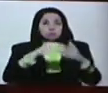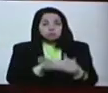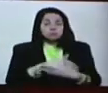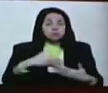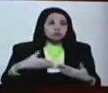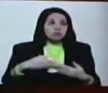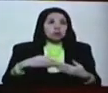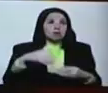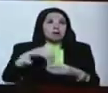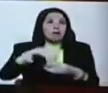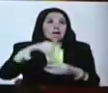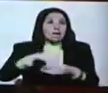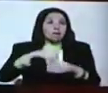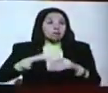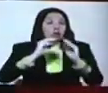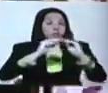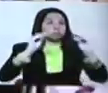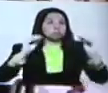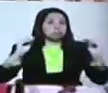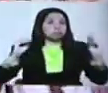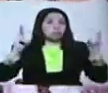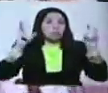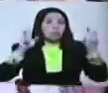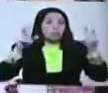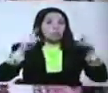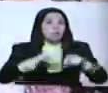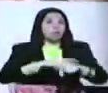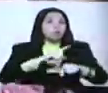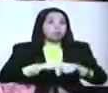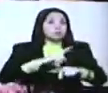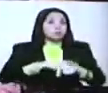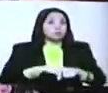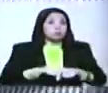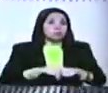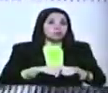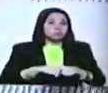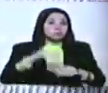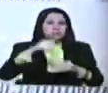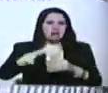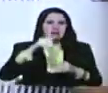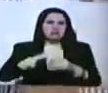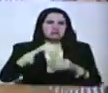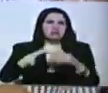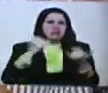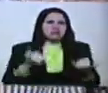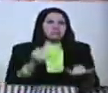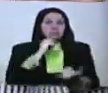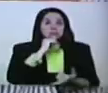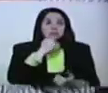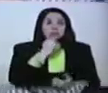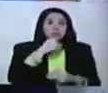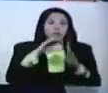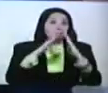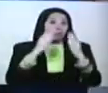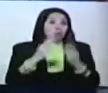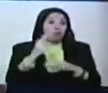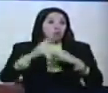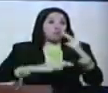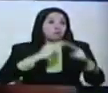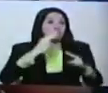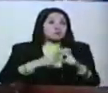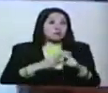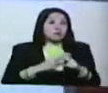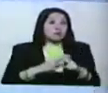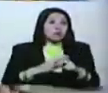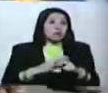están convocados para esta nueva cita electoral. Elegirán, mediante el voto directo, secreto y universal, a los 23